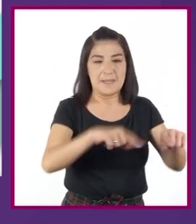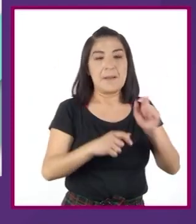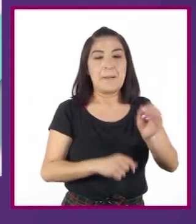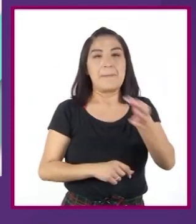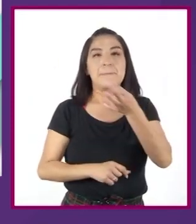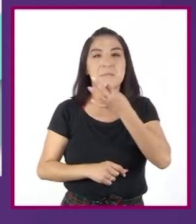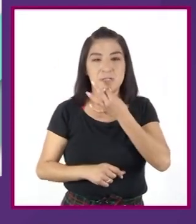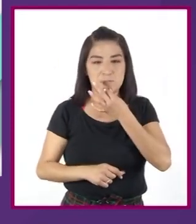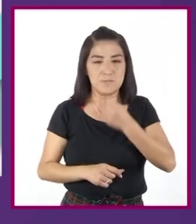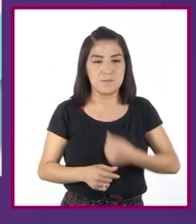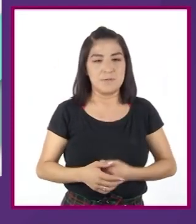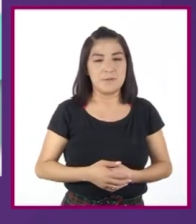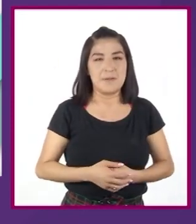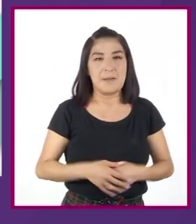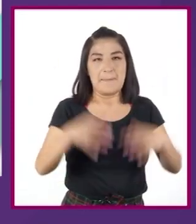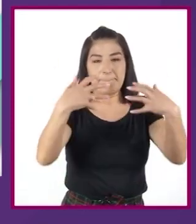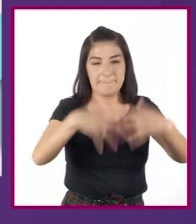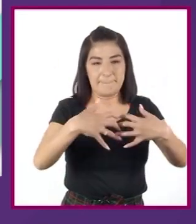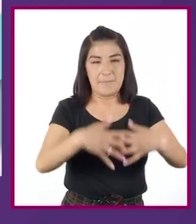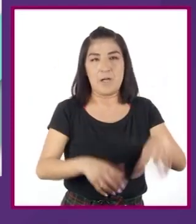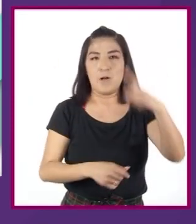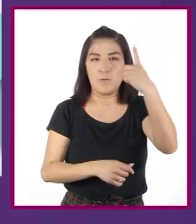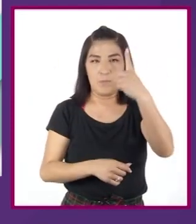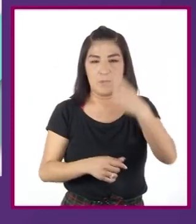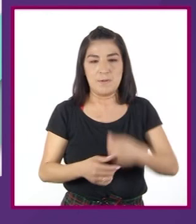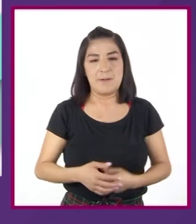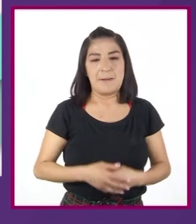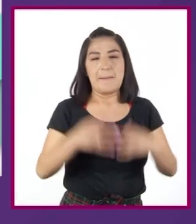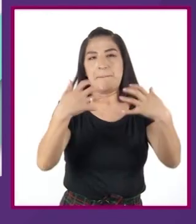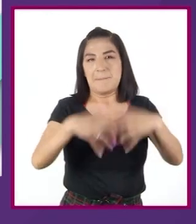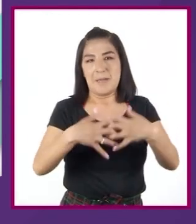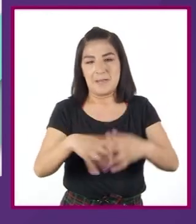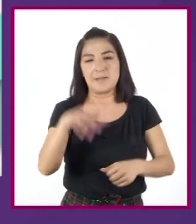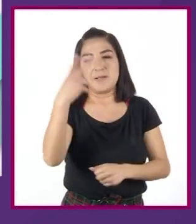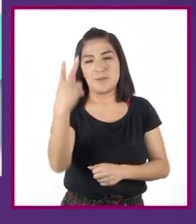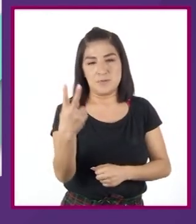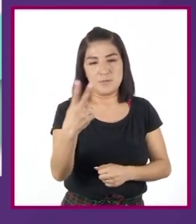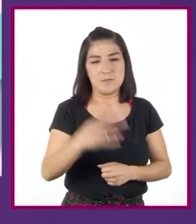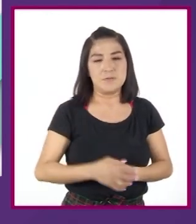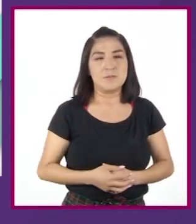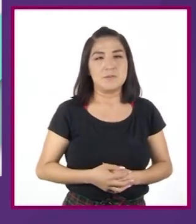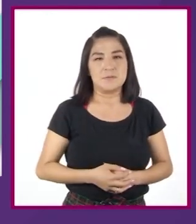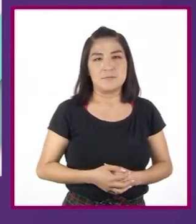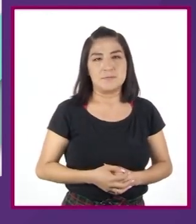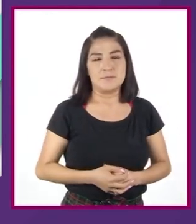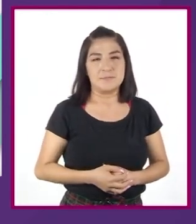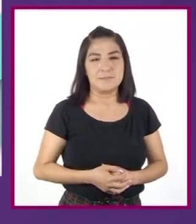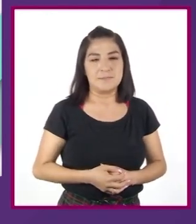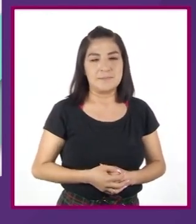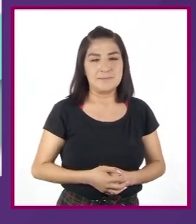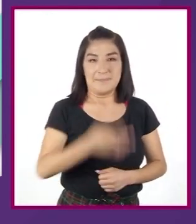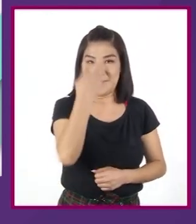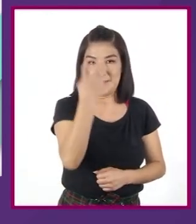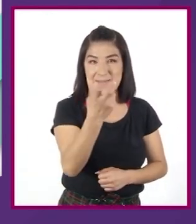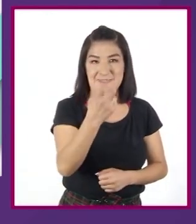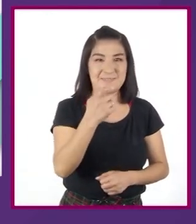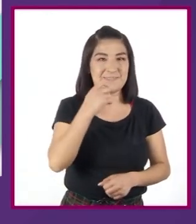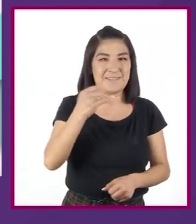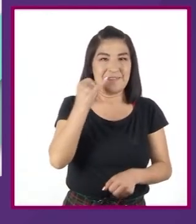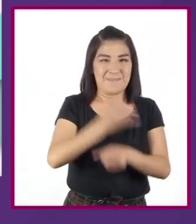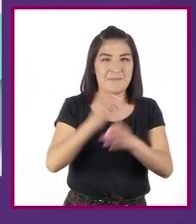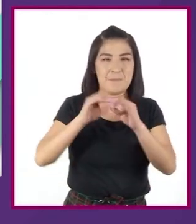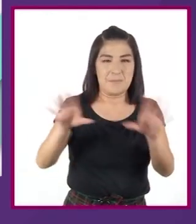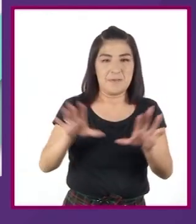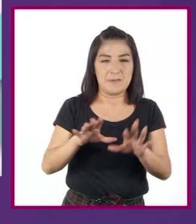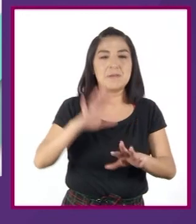minutos, máquina 1 y máquina 2, respectivamente. Con esto, terminamos